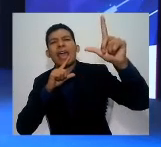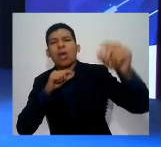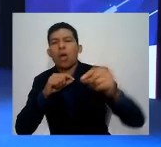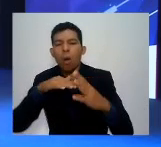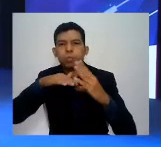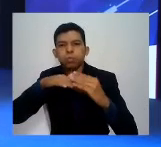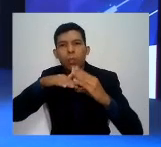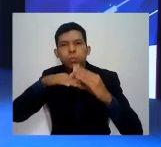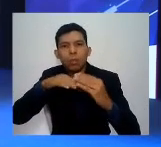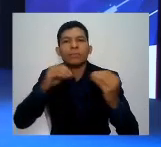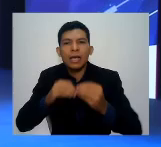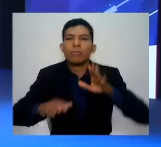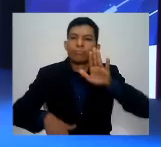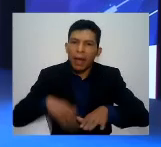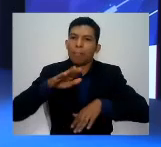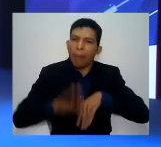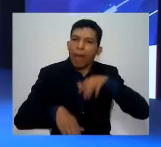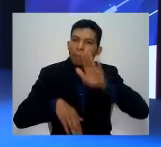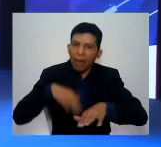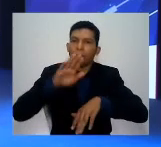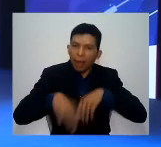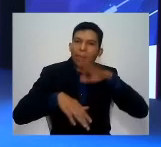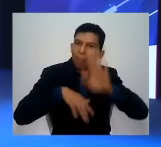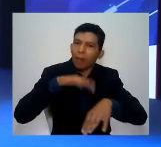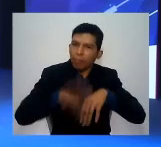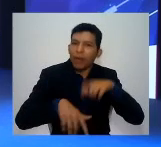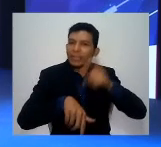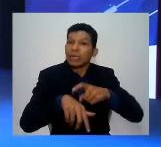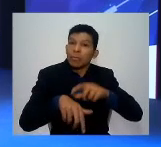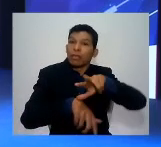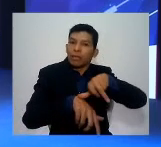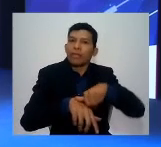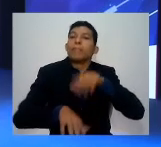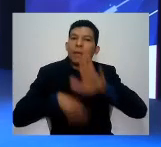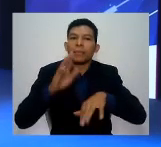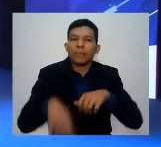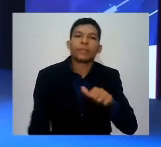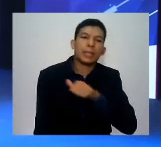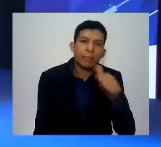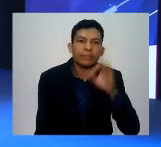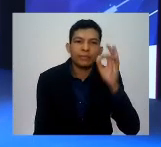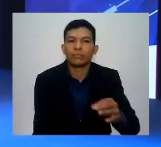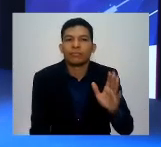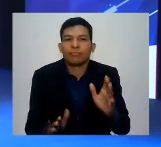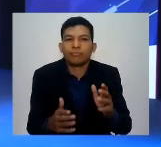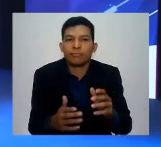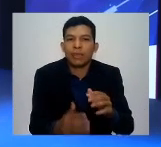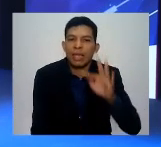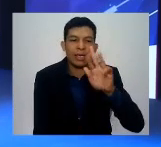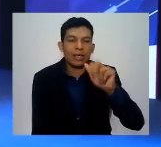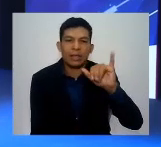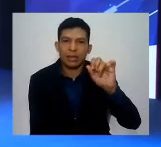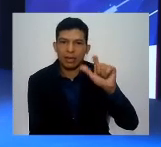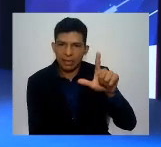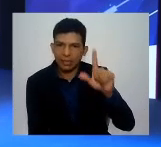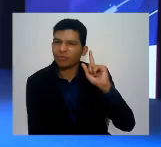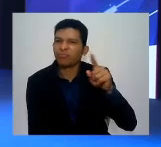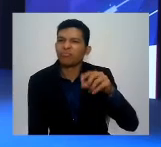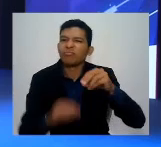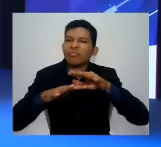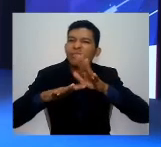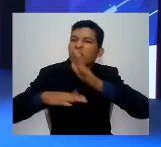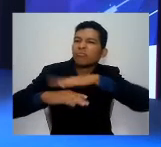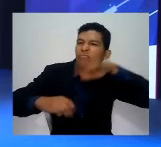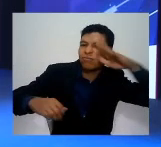velocidad, y para poderlas tomar a muy alta velocidad no puede tomar una imagen entera, tiene que tomar solamente una línea muy delgadita de